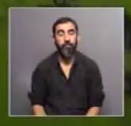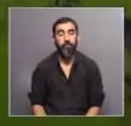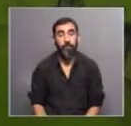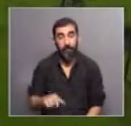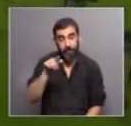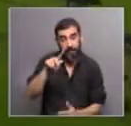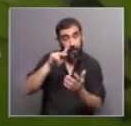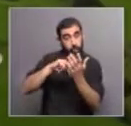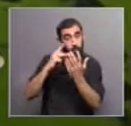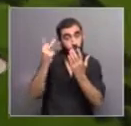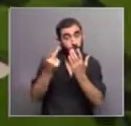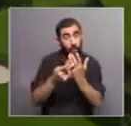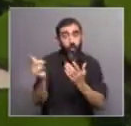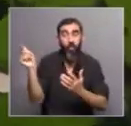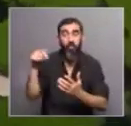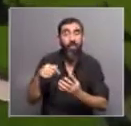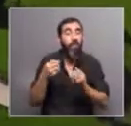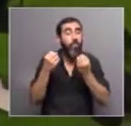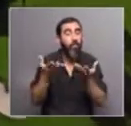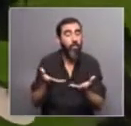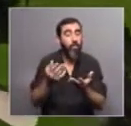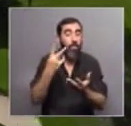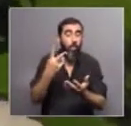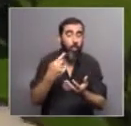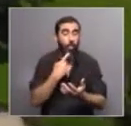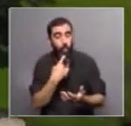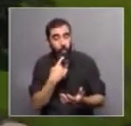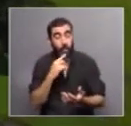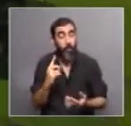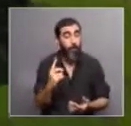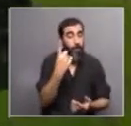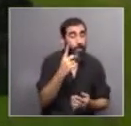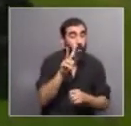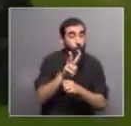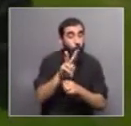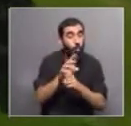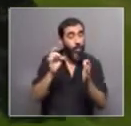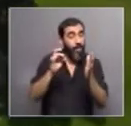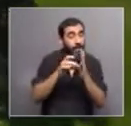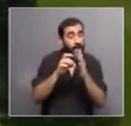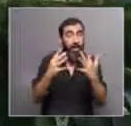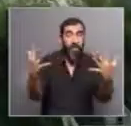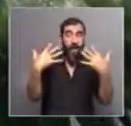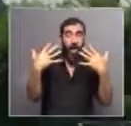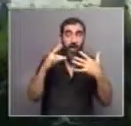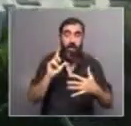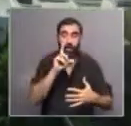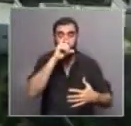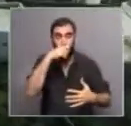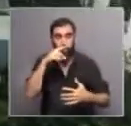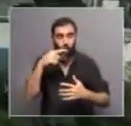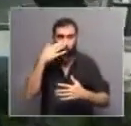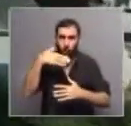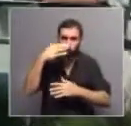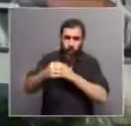Este proyecto surge básicamente a partir de dos inquietudes. La primera es el control de la calidad del aire en Montevideo. En los últimos